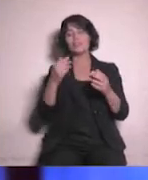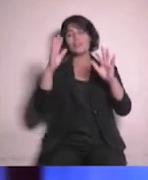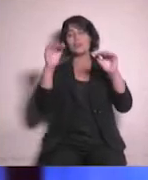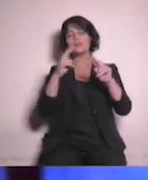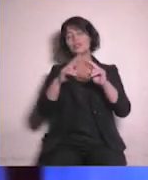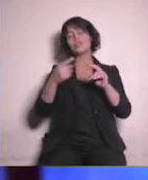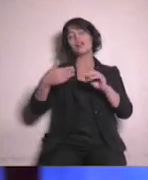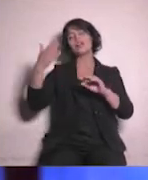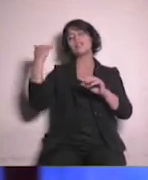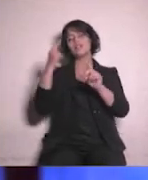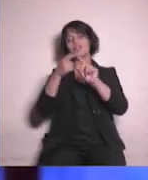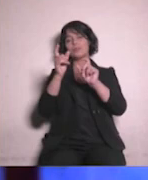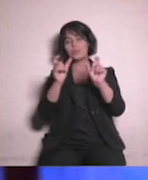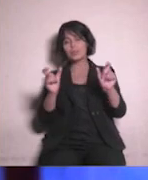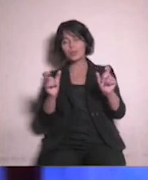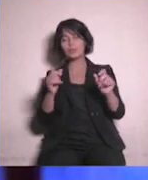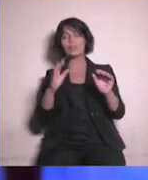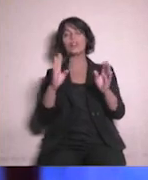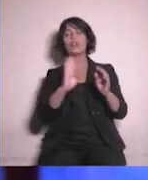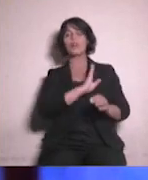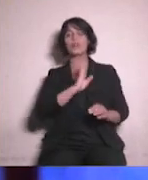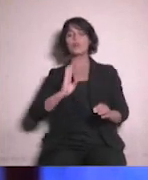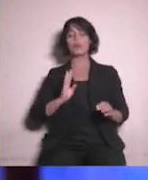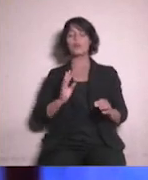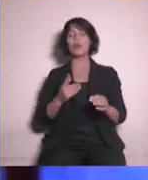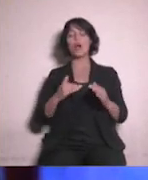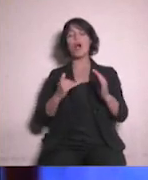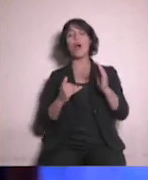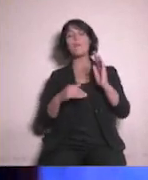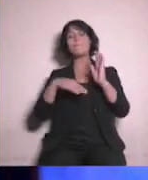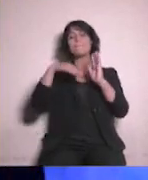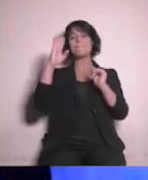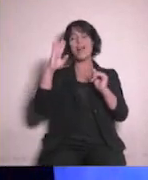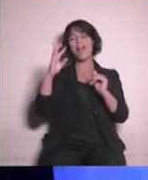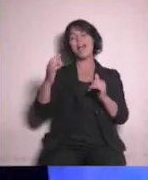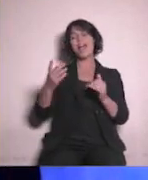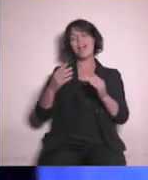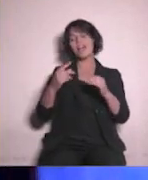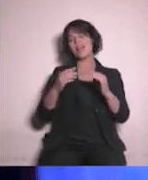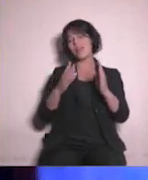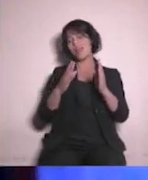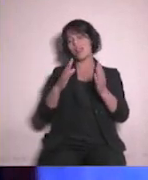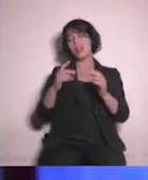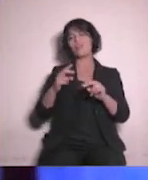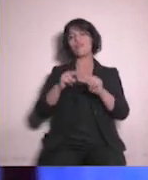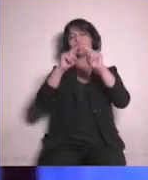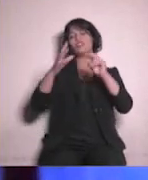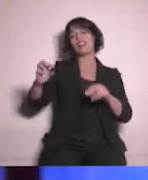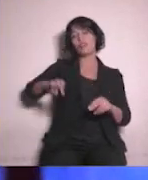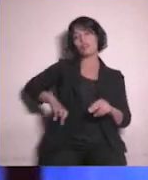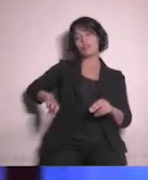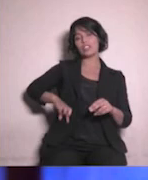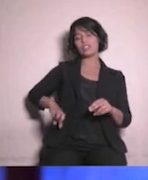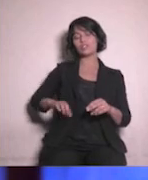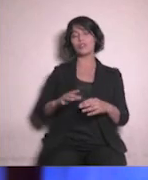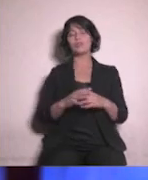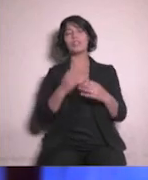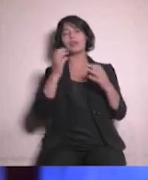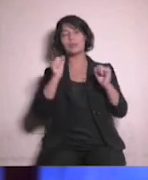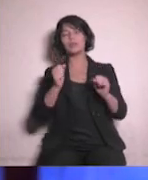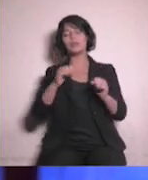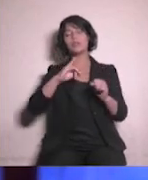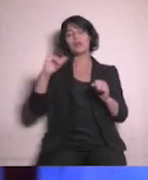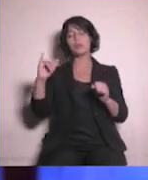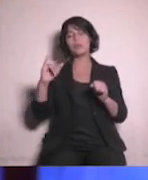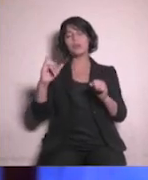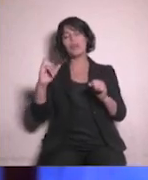de la mitad de sus países miembros aumentaron la edad de jubilación o establecieron incentivos para pensionarse más tarde y más de un